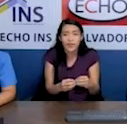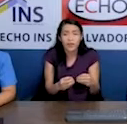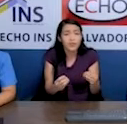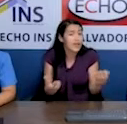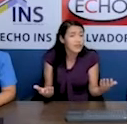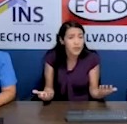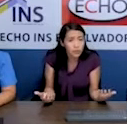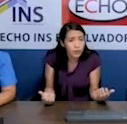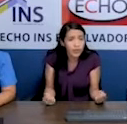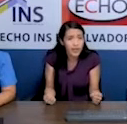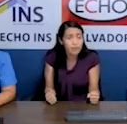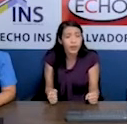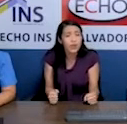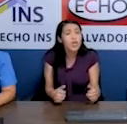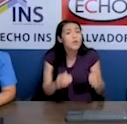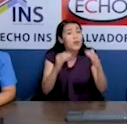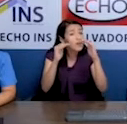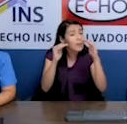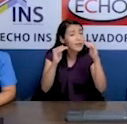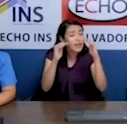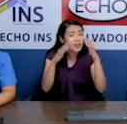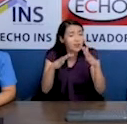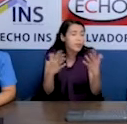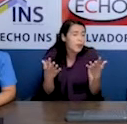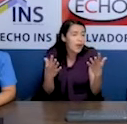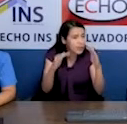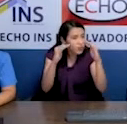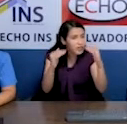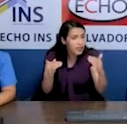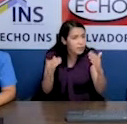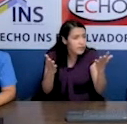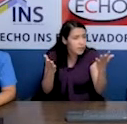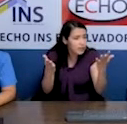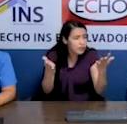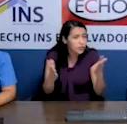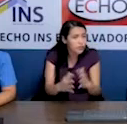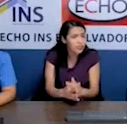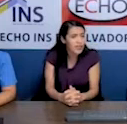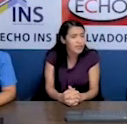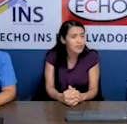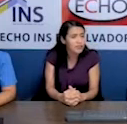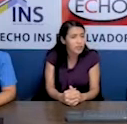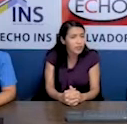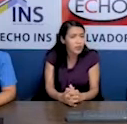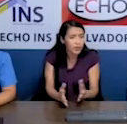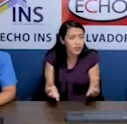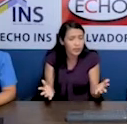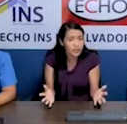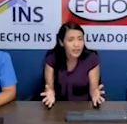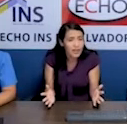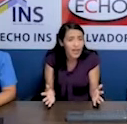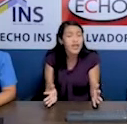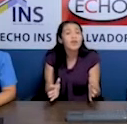casa o en la unidad de salud, por ejemplo, probablemente, o no probable, no tendremos tal vez estudios de extensión